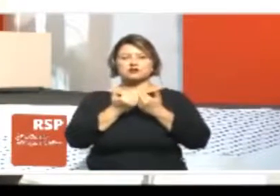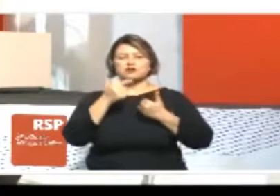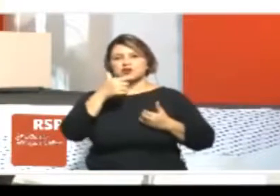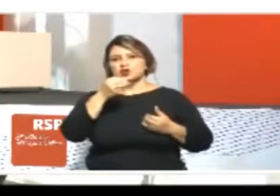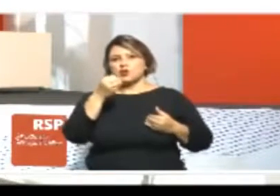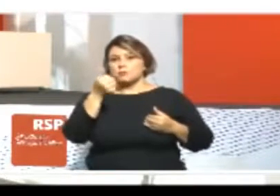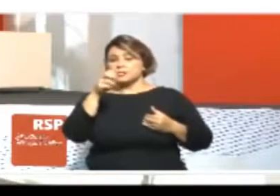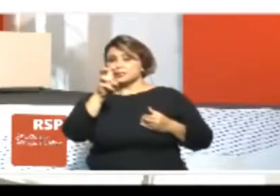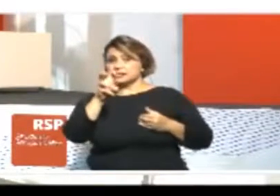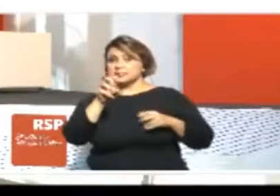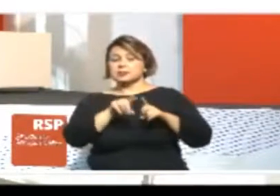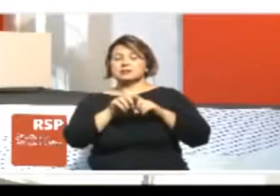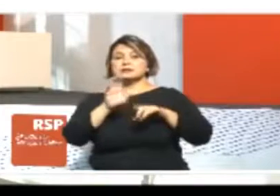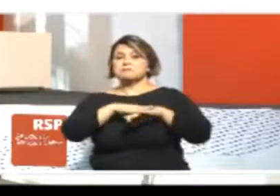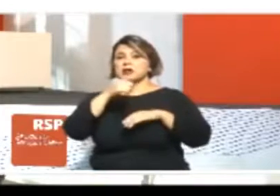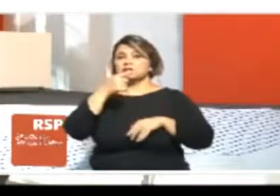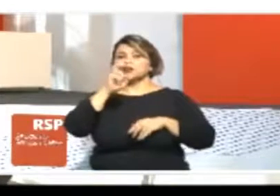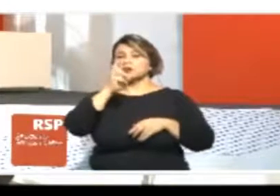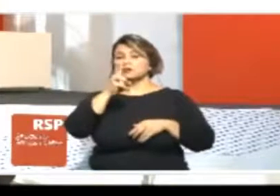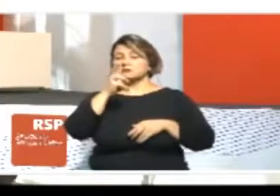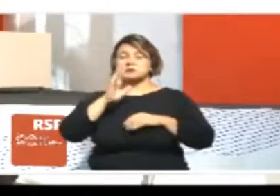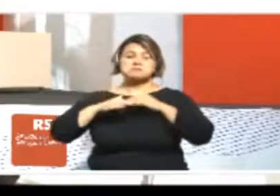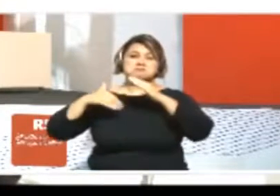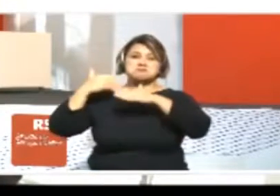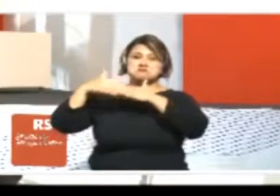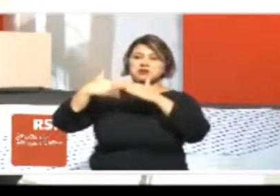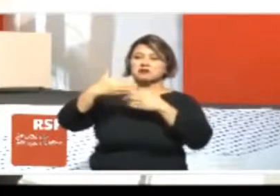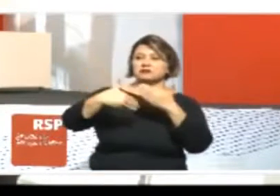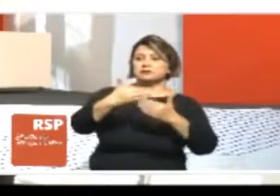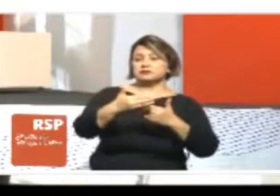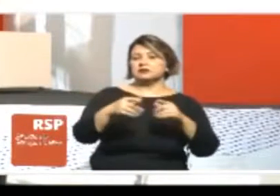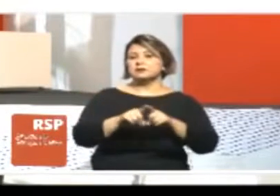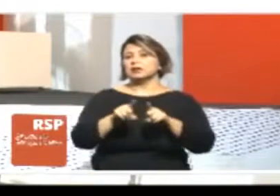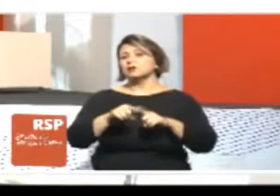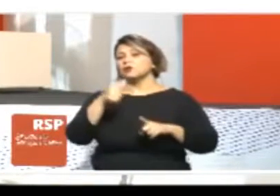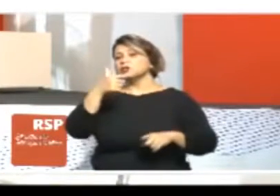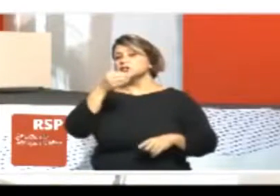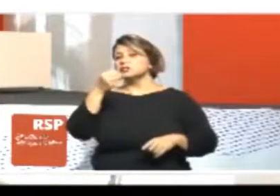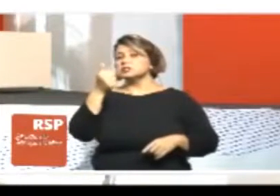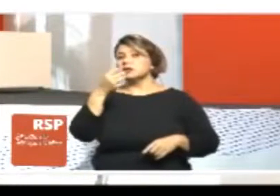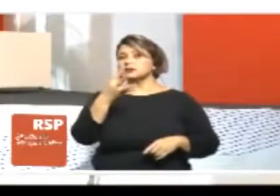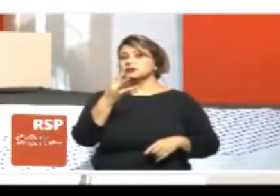2.921 y sucesivamente. En el 2014 vemos que hubo